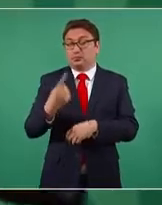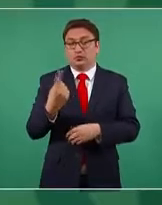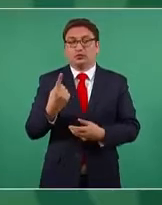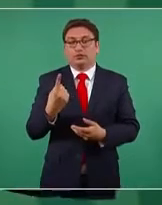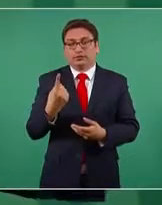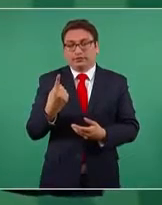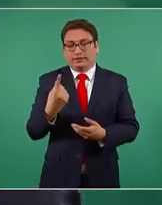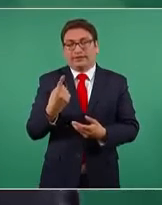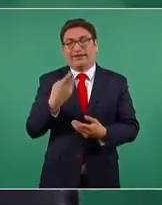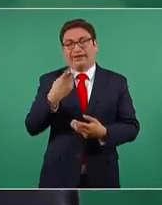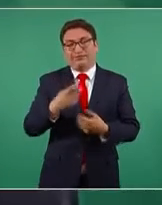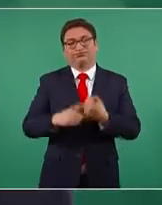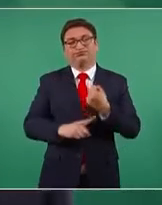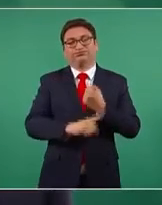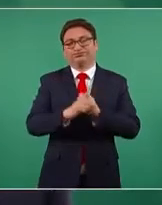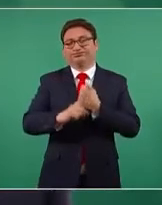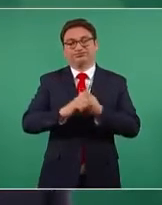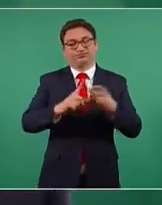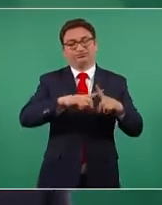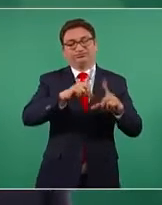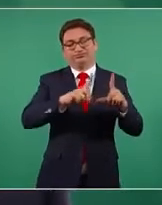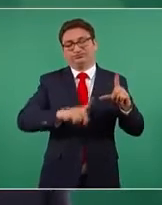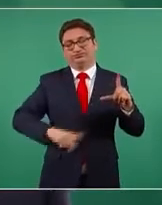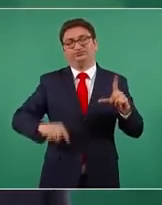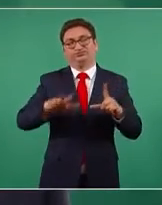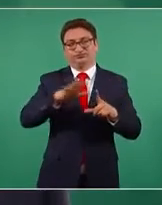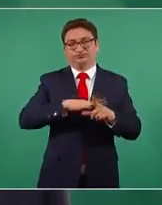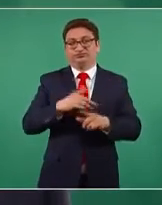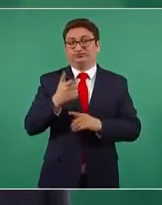la ruina del país,